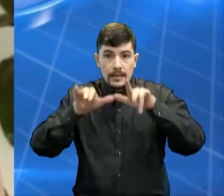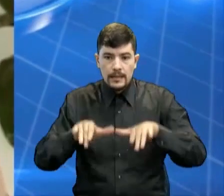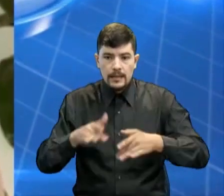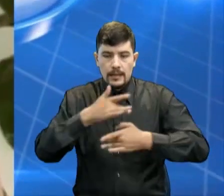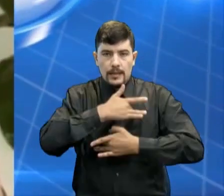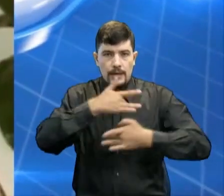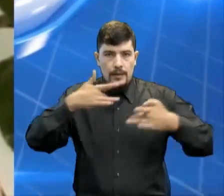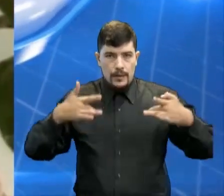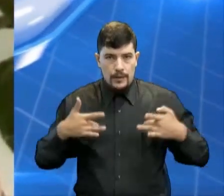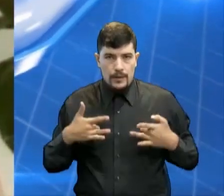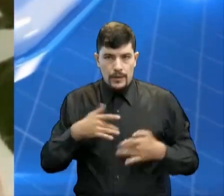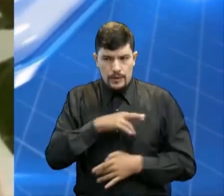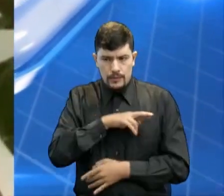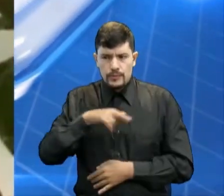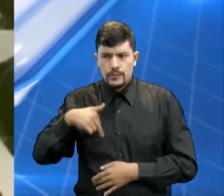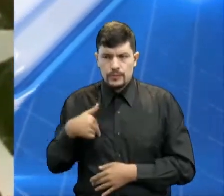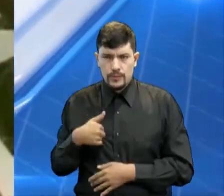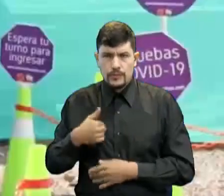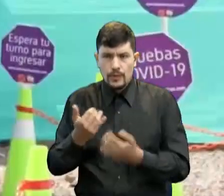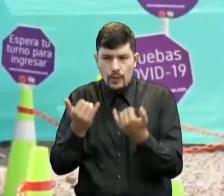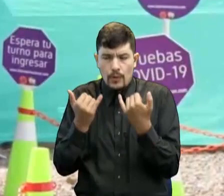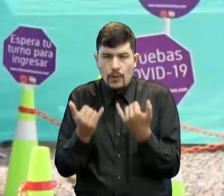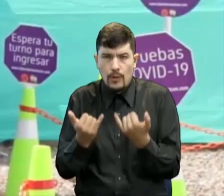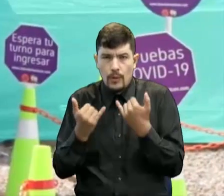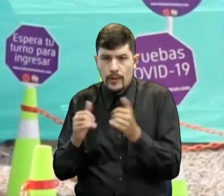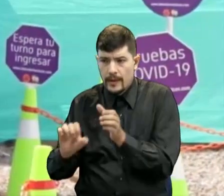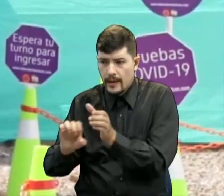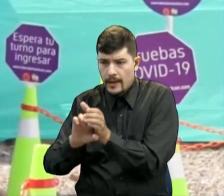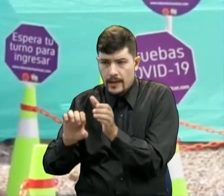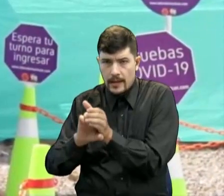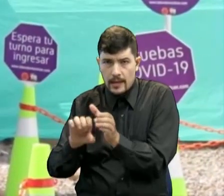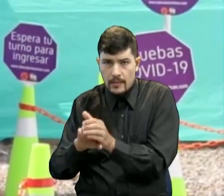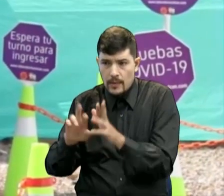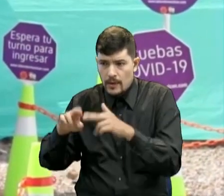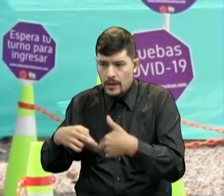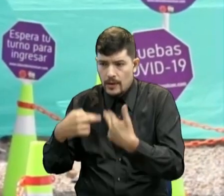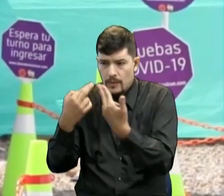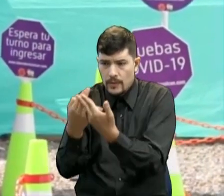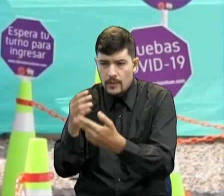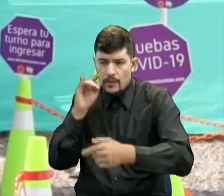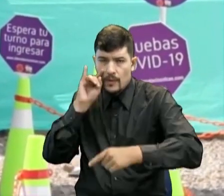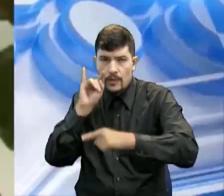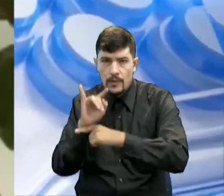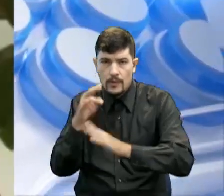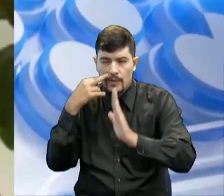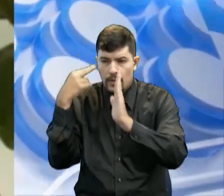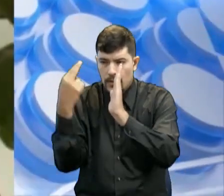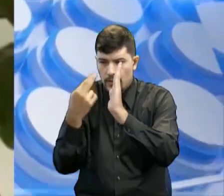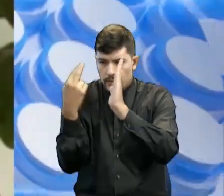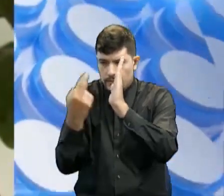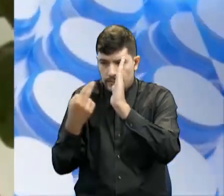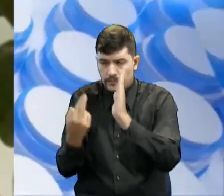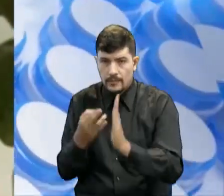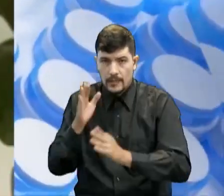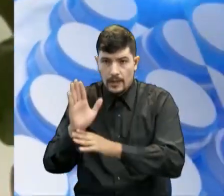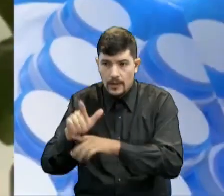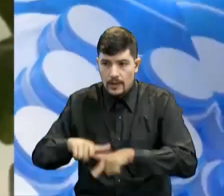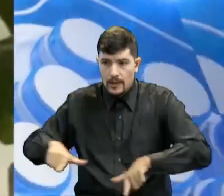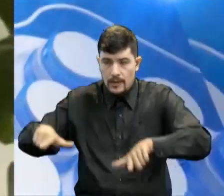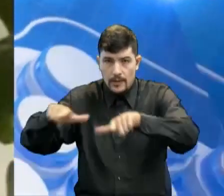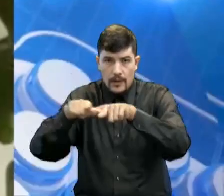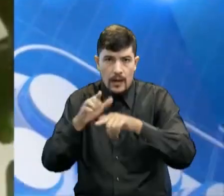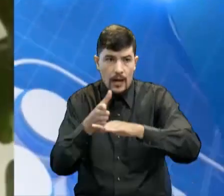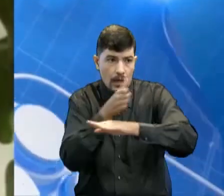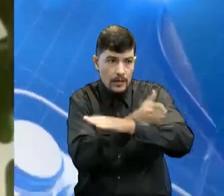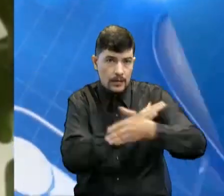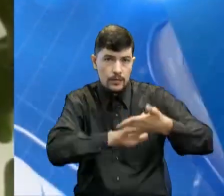Salud tenemos dispuesto el día de hoy un equipo de auditoría que hará la verificación frente a las